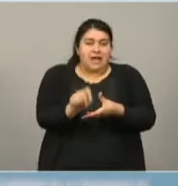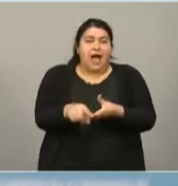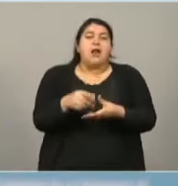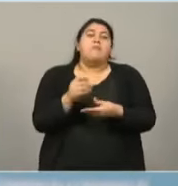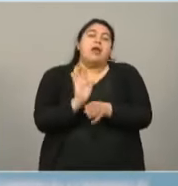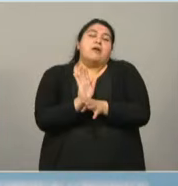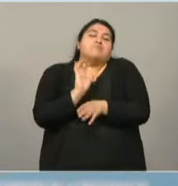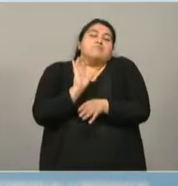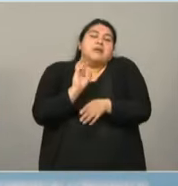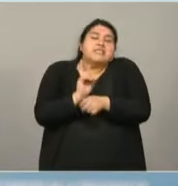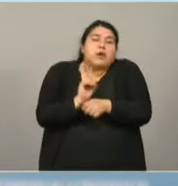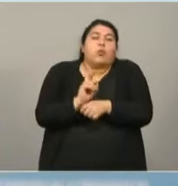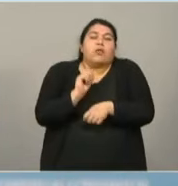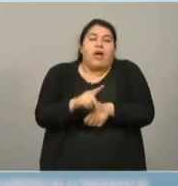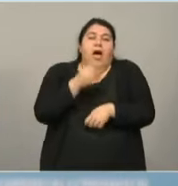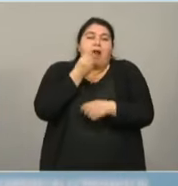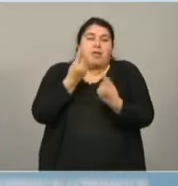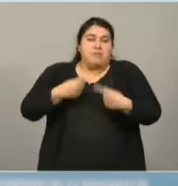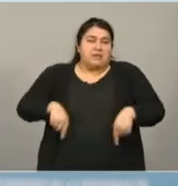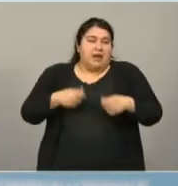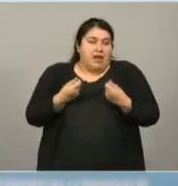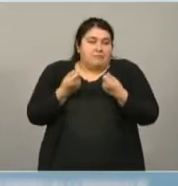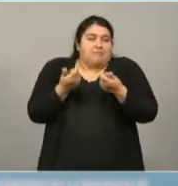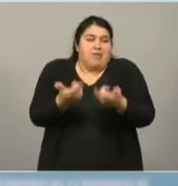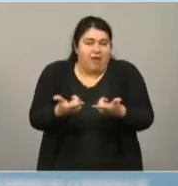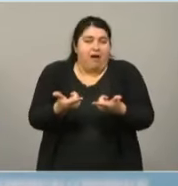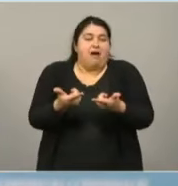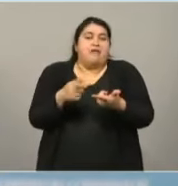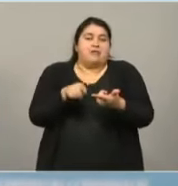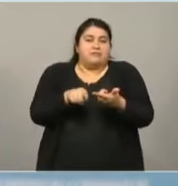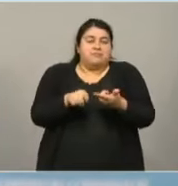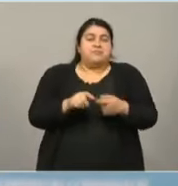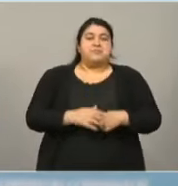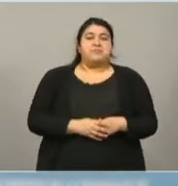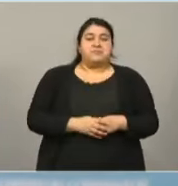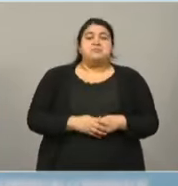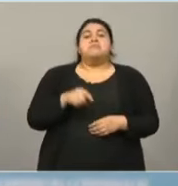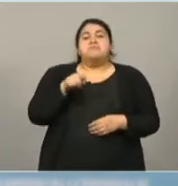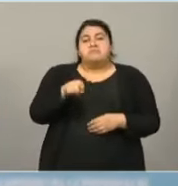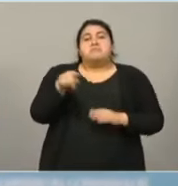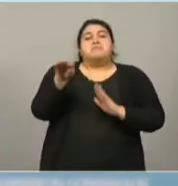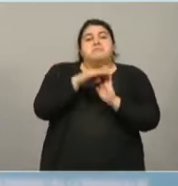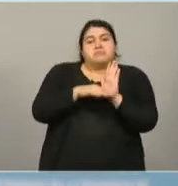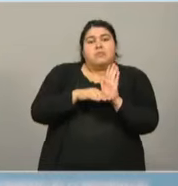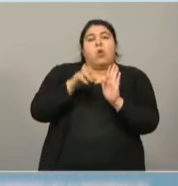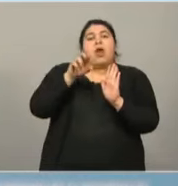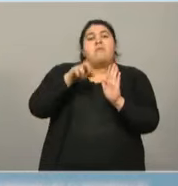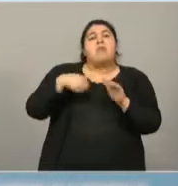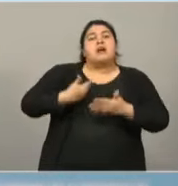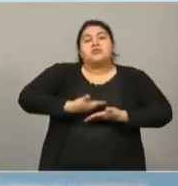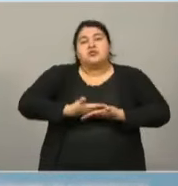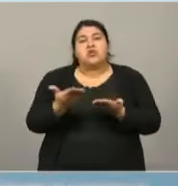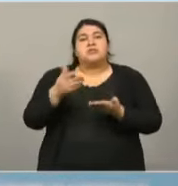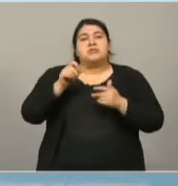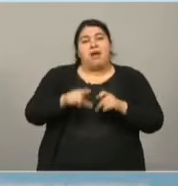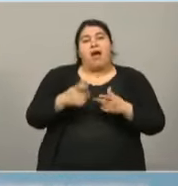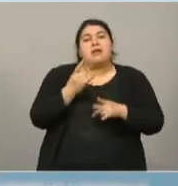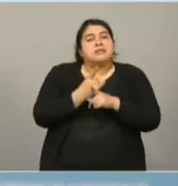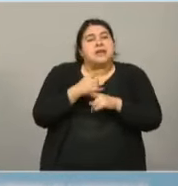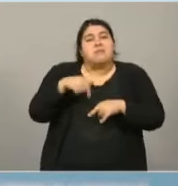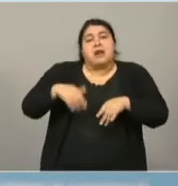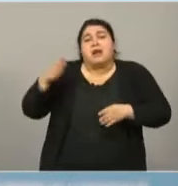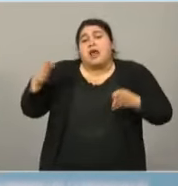seguridad alimentaria que tiene que ver con un complemento eh en el marco de lo que es una situación social muy